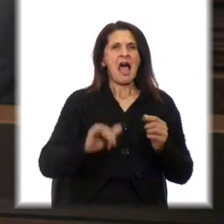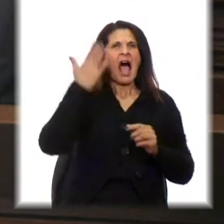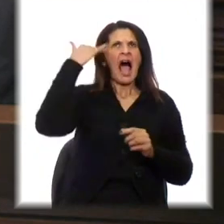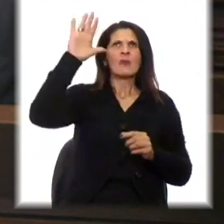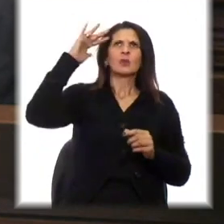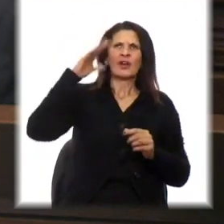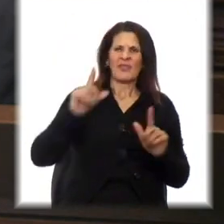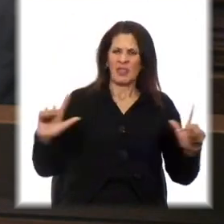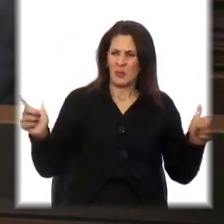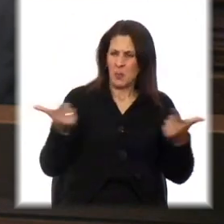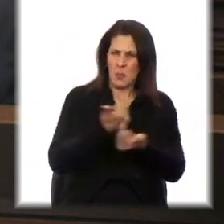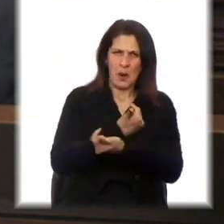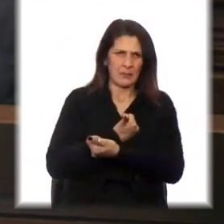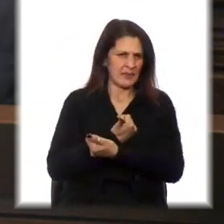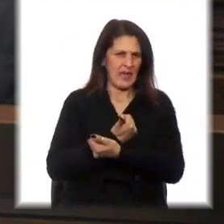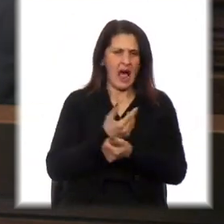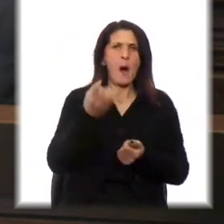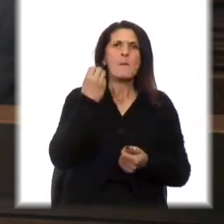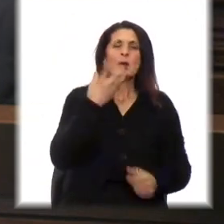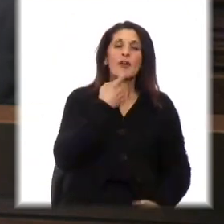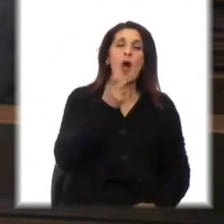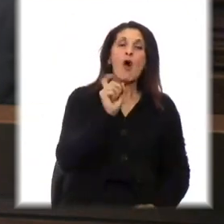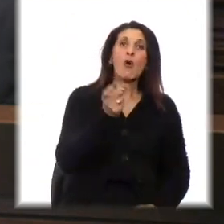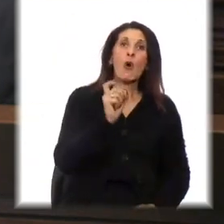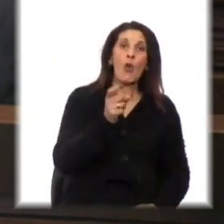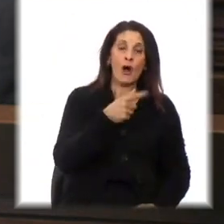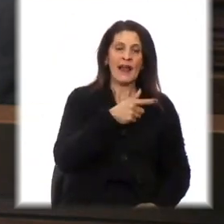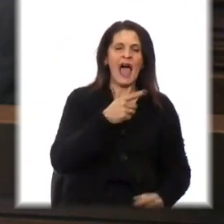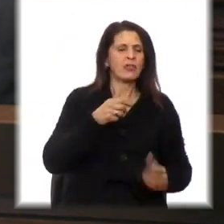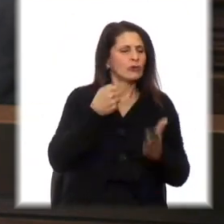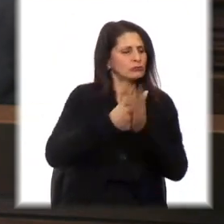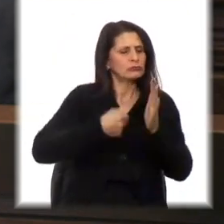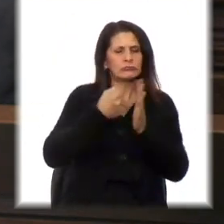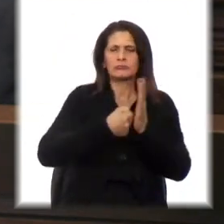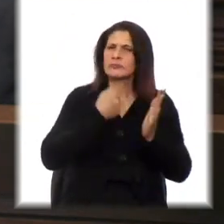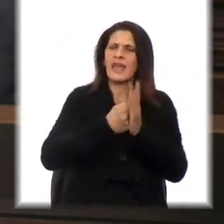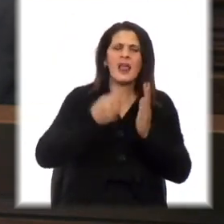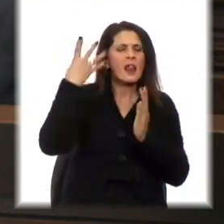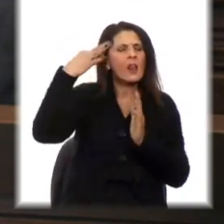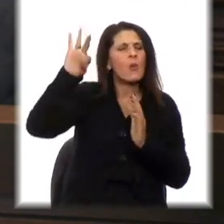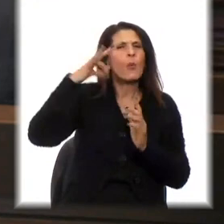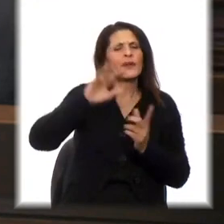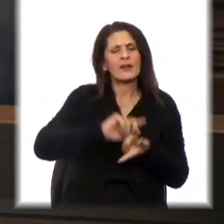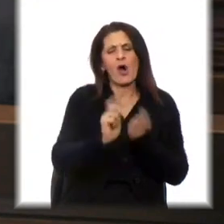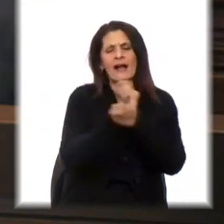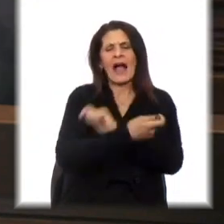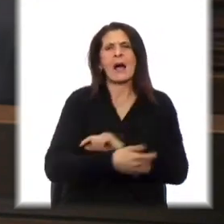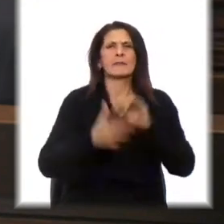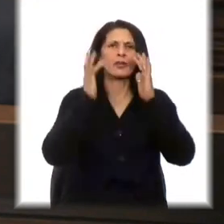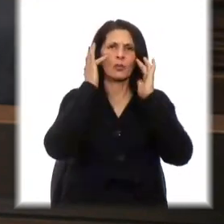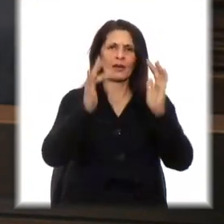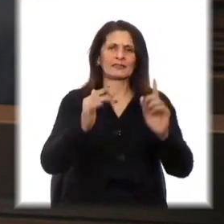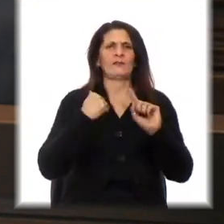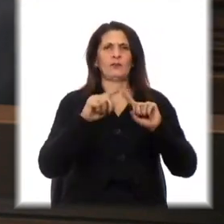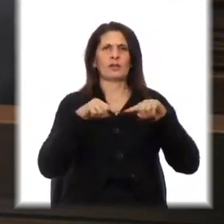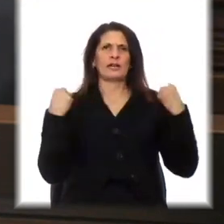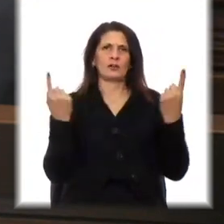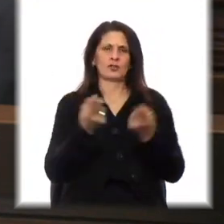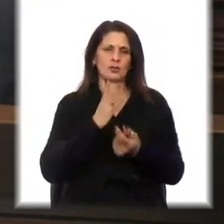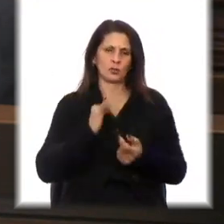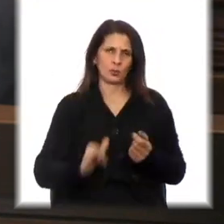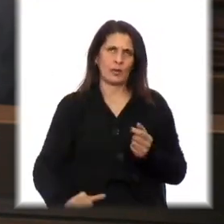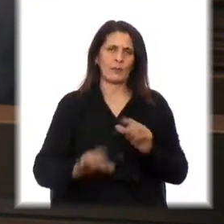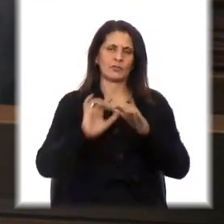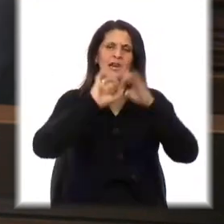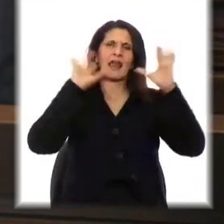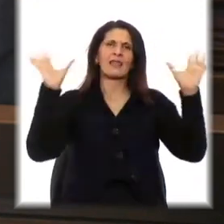nadie porque el partido colorado llegó adelante el único cambio educativo que tuvimos desde el retorno